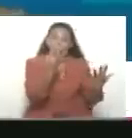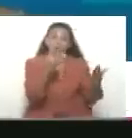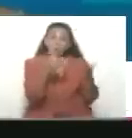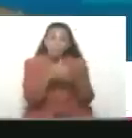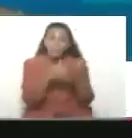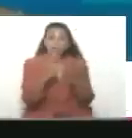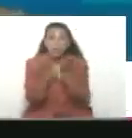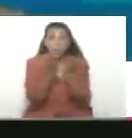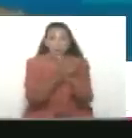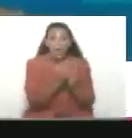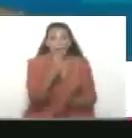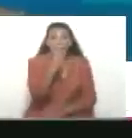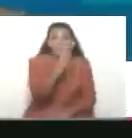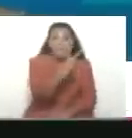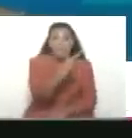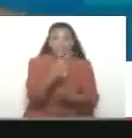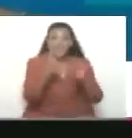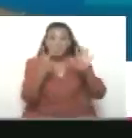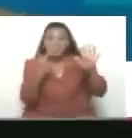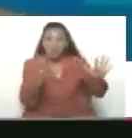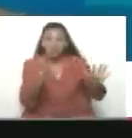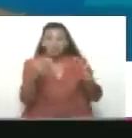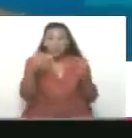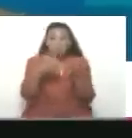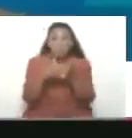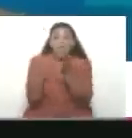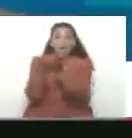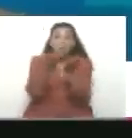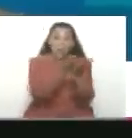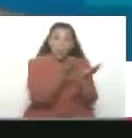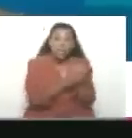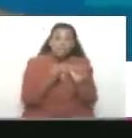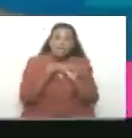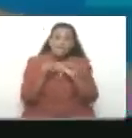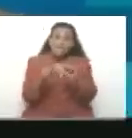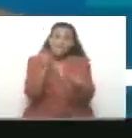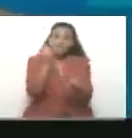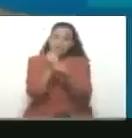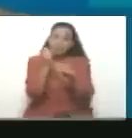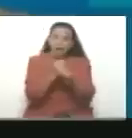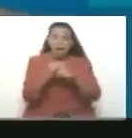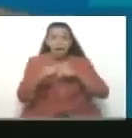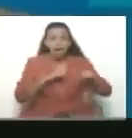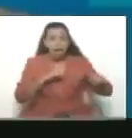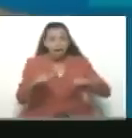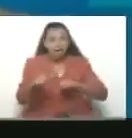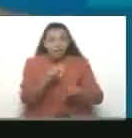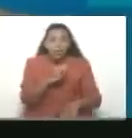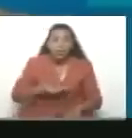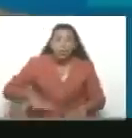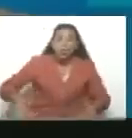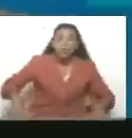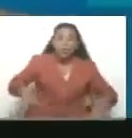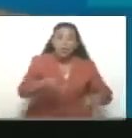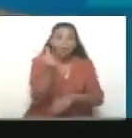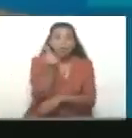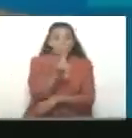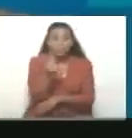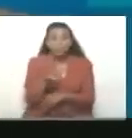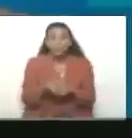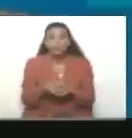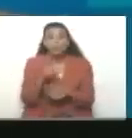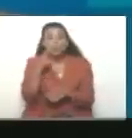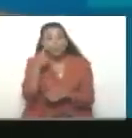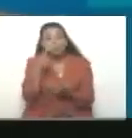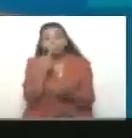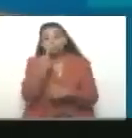hablando 28000 sea seguimos trabajando presidente en cada uno de estos espacios educativos como usted lo ha